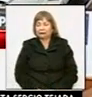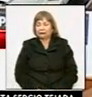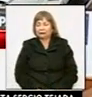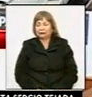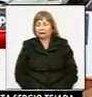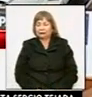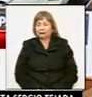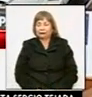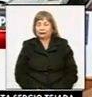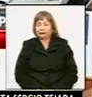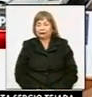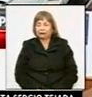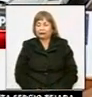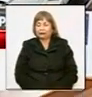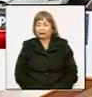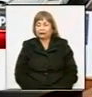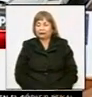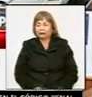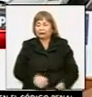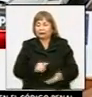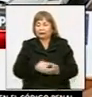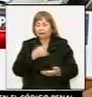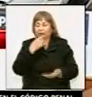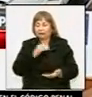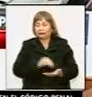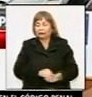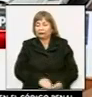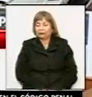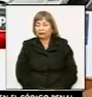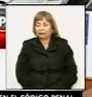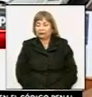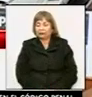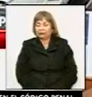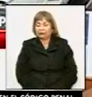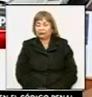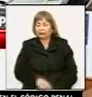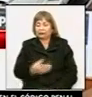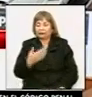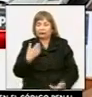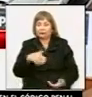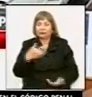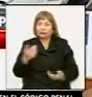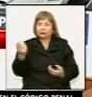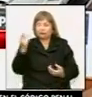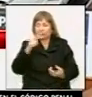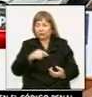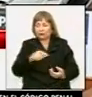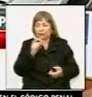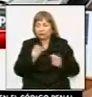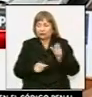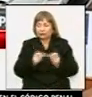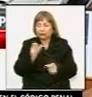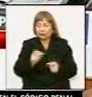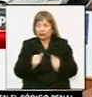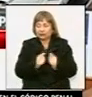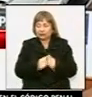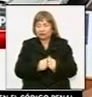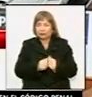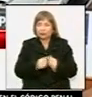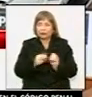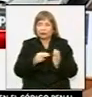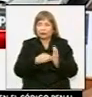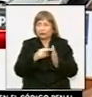mecánico, cae caro ya está con amantamo, huacharuna caj,